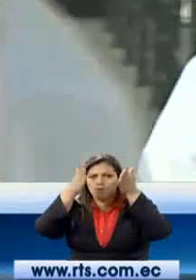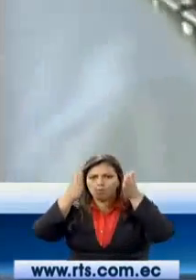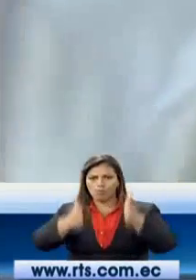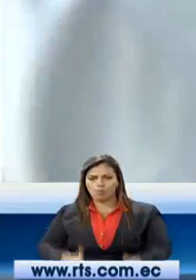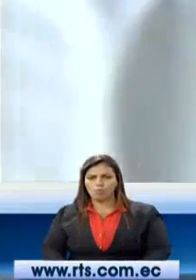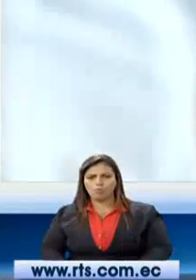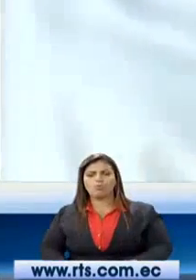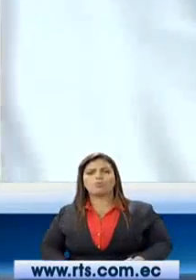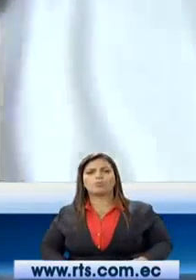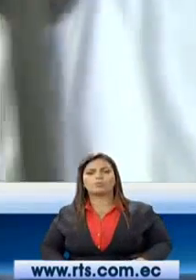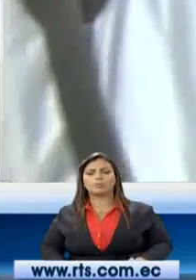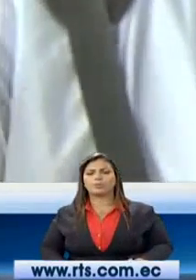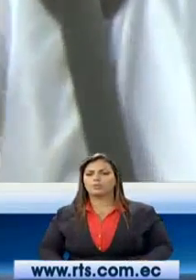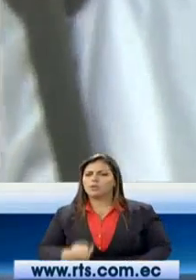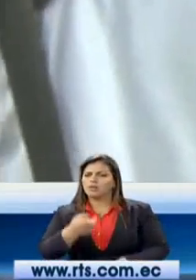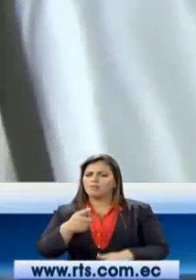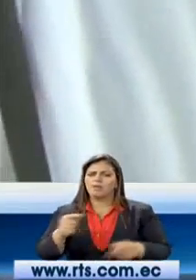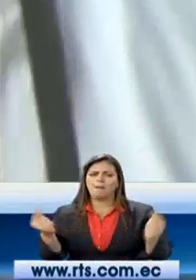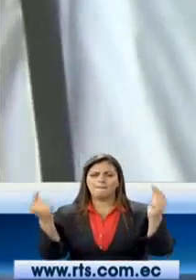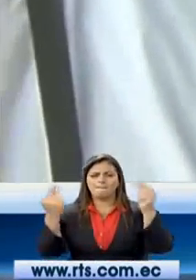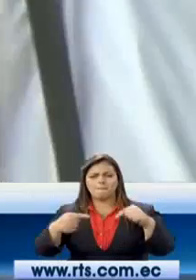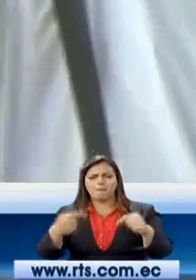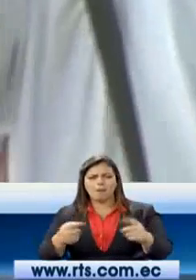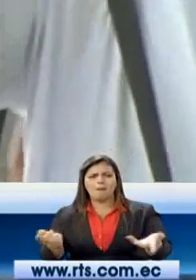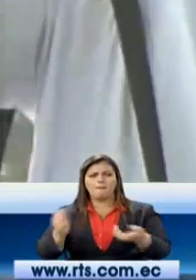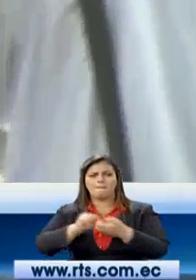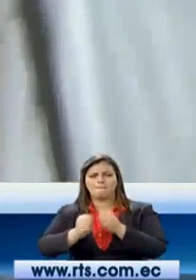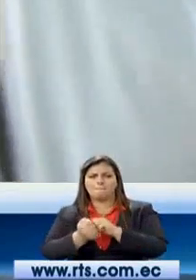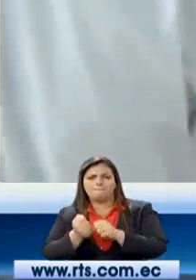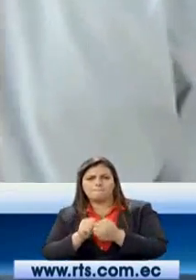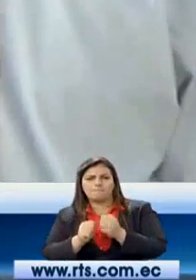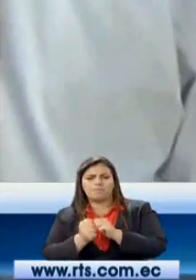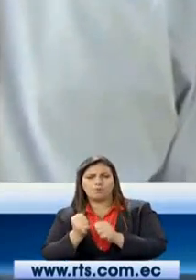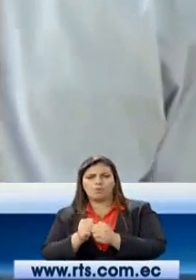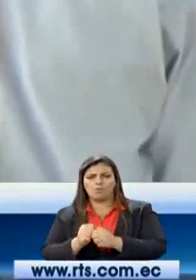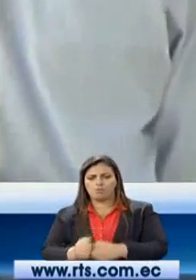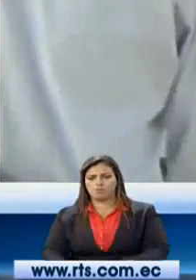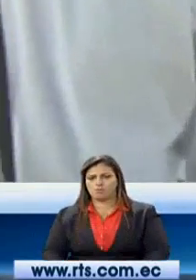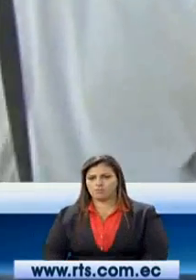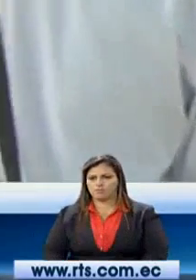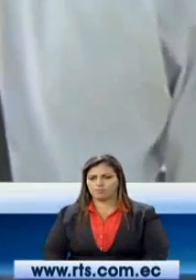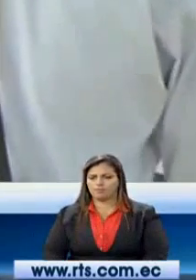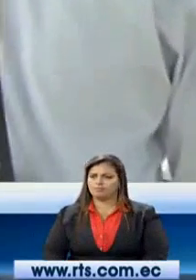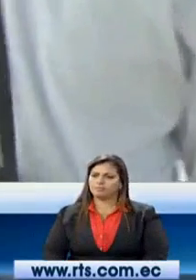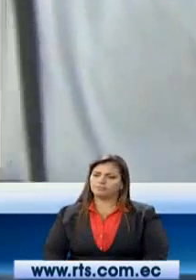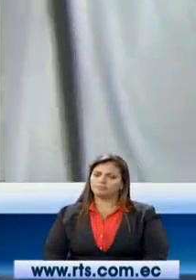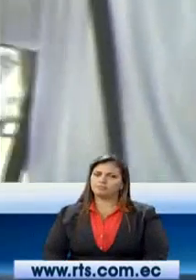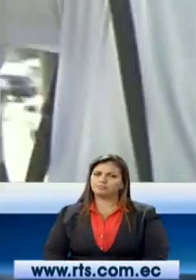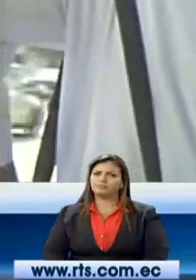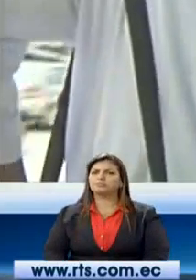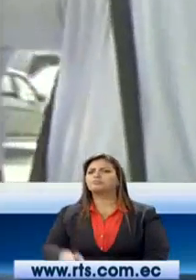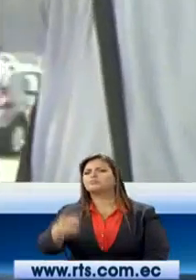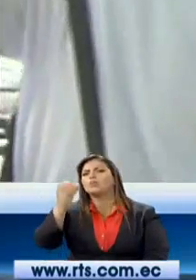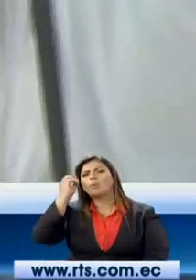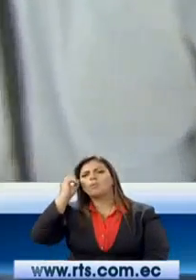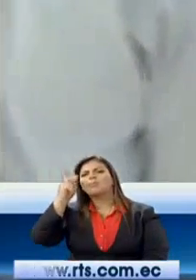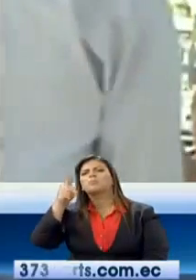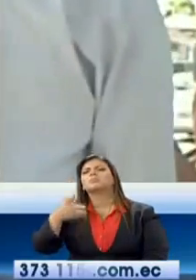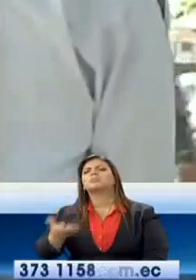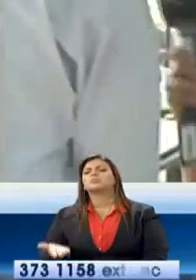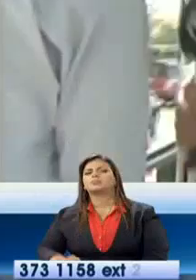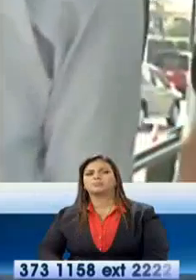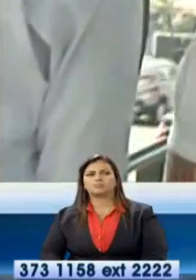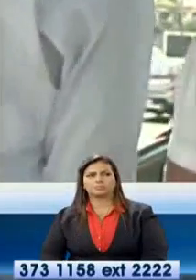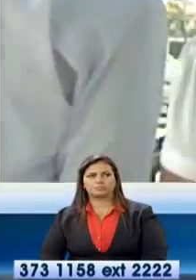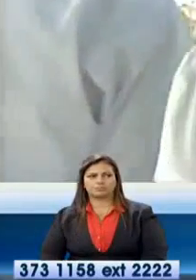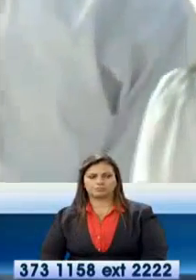cómo actúan estos jóvenes. Buenos días. ¿Cómo se enfrentan entre ellos los estudiantes de secundaria? ¿Usted qué opina respecto a ello? No quiero